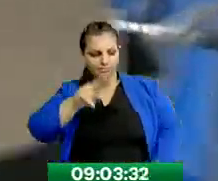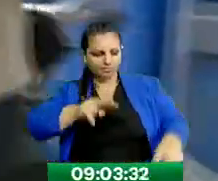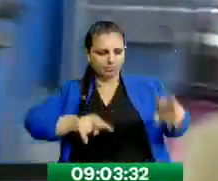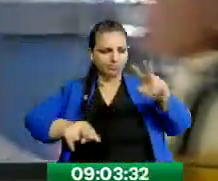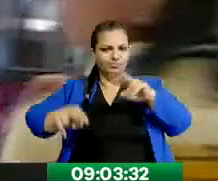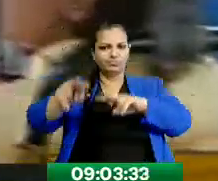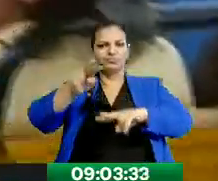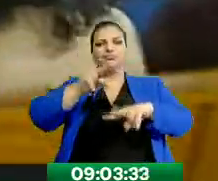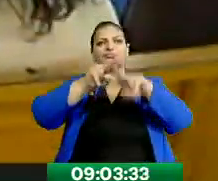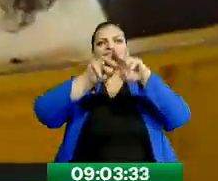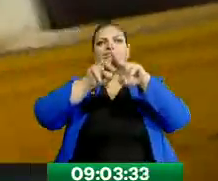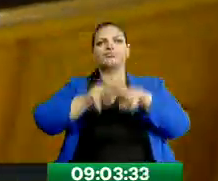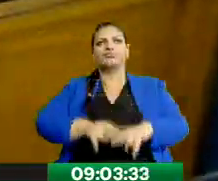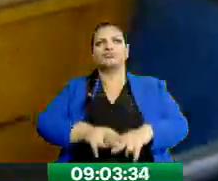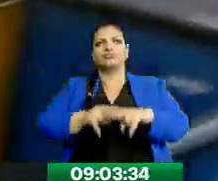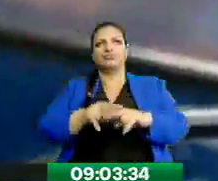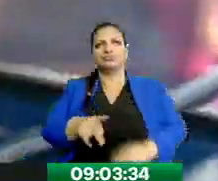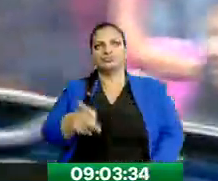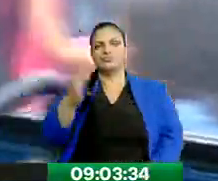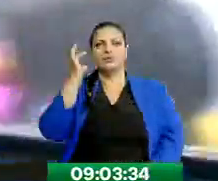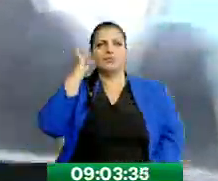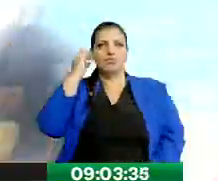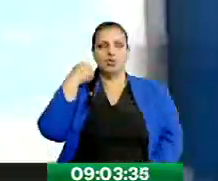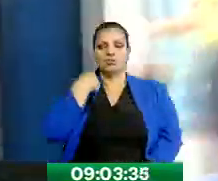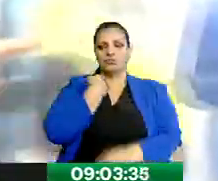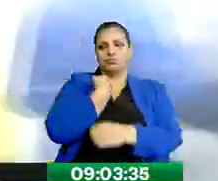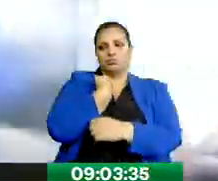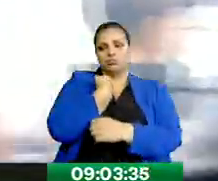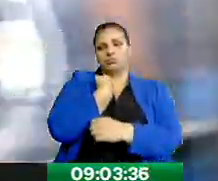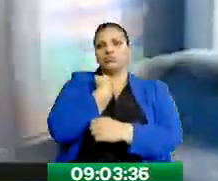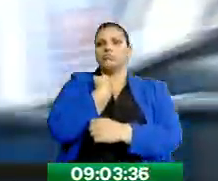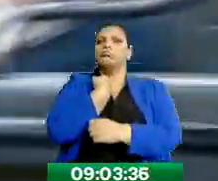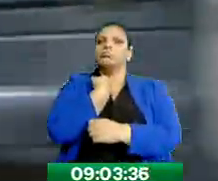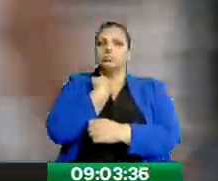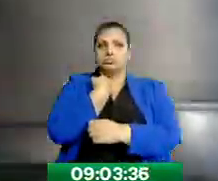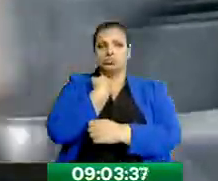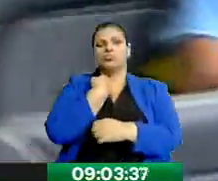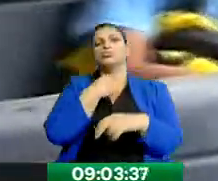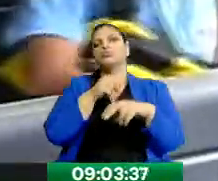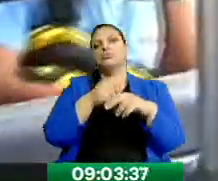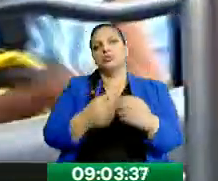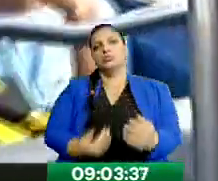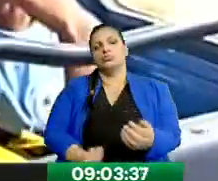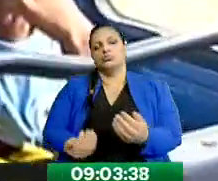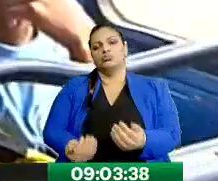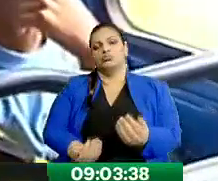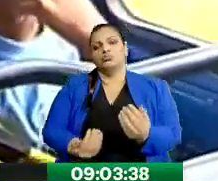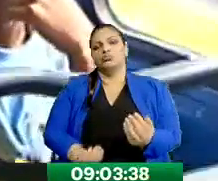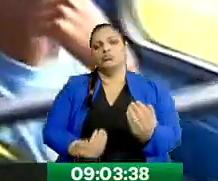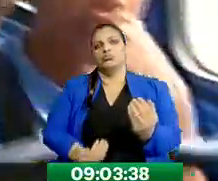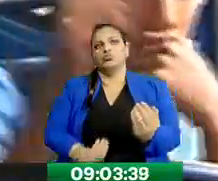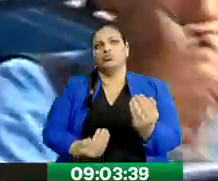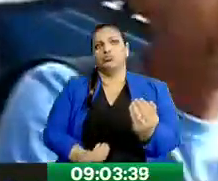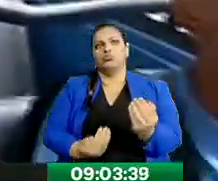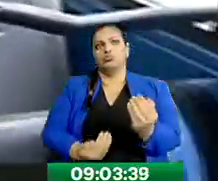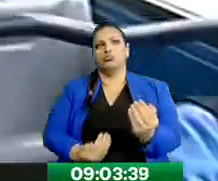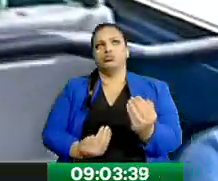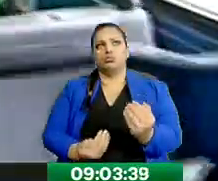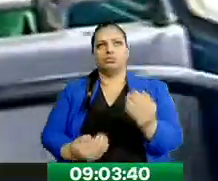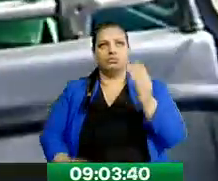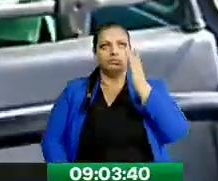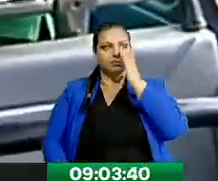revisión con una dama, ha permanecido en el punto. Ella se encuentra con su bebé, con su niño. En estos